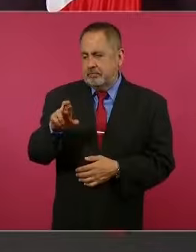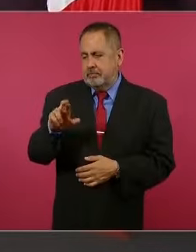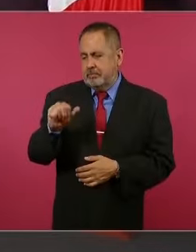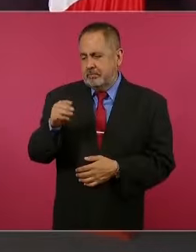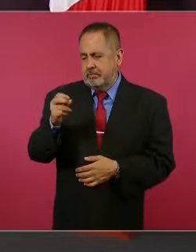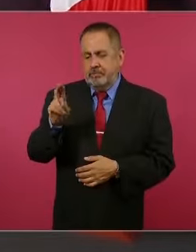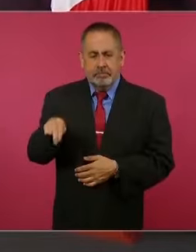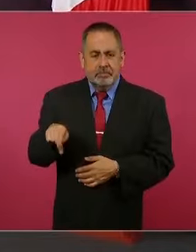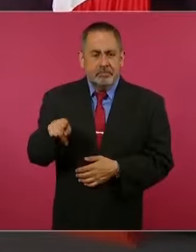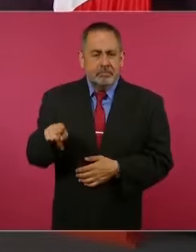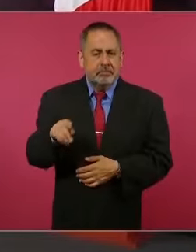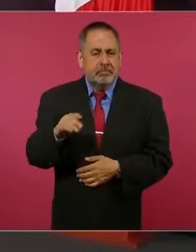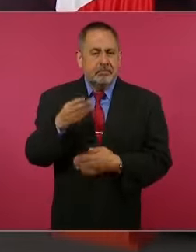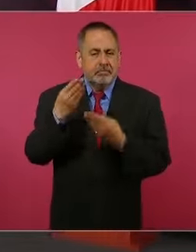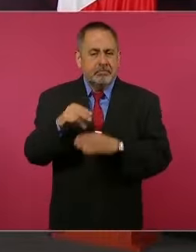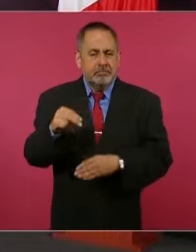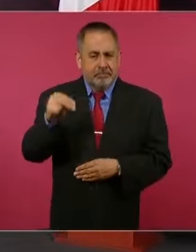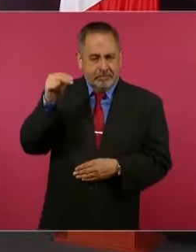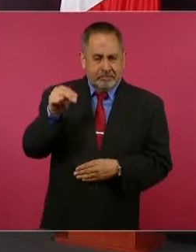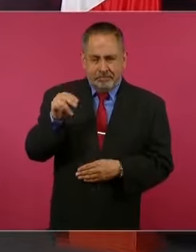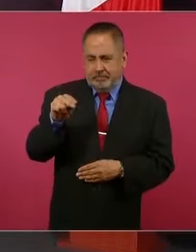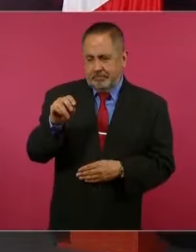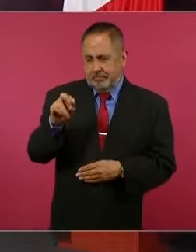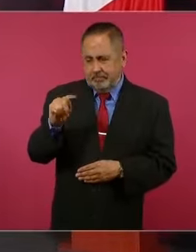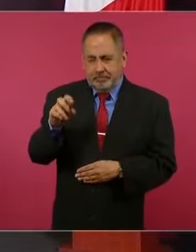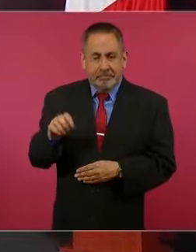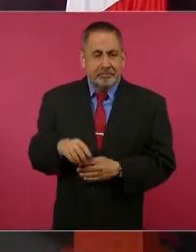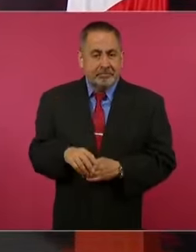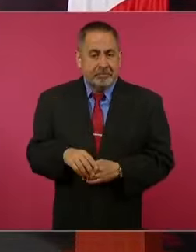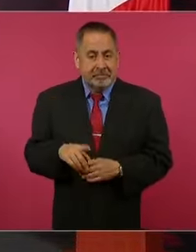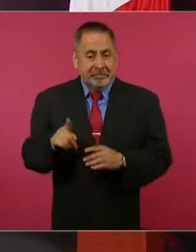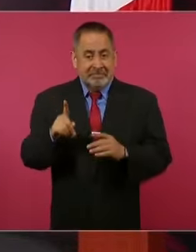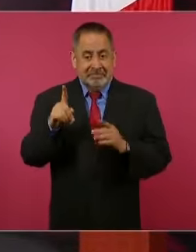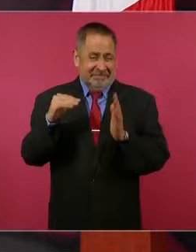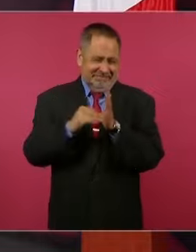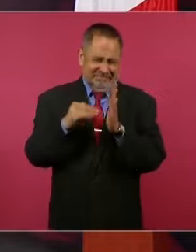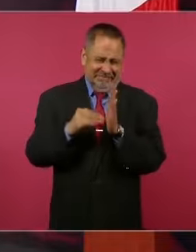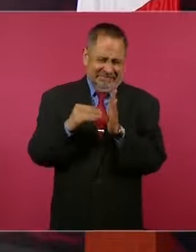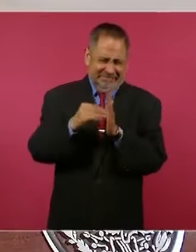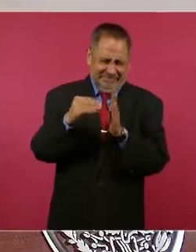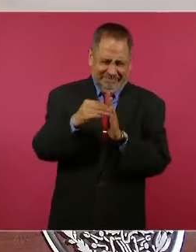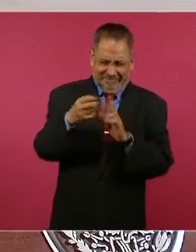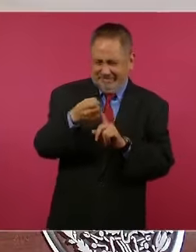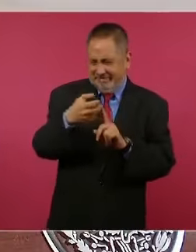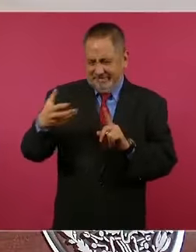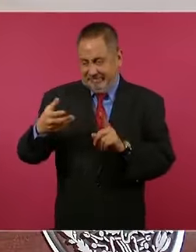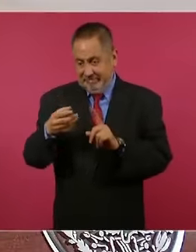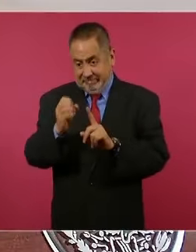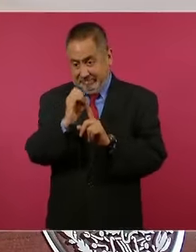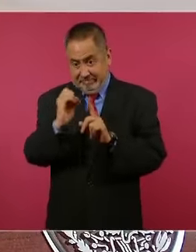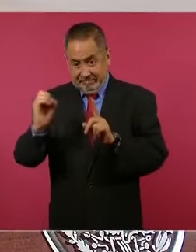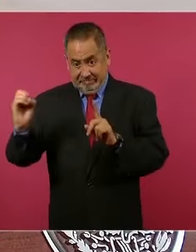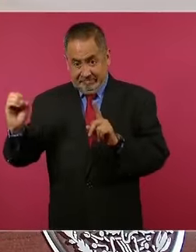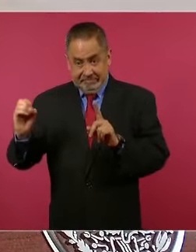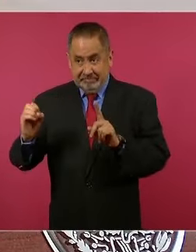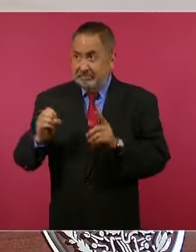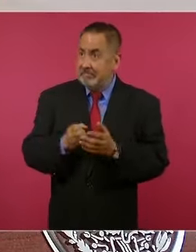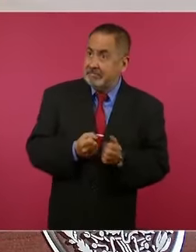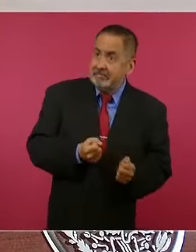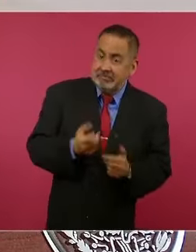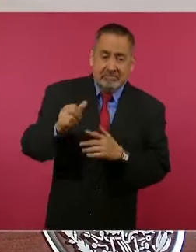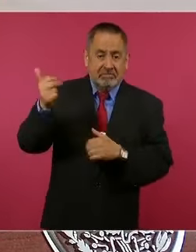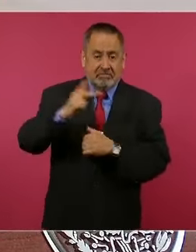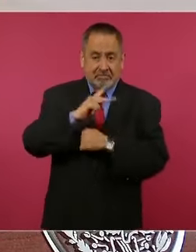de borte salían miles de millones al